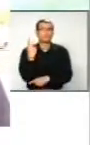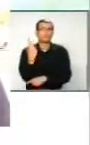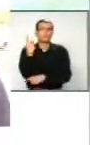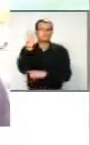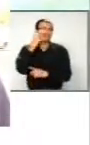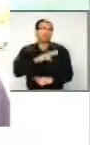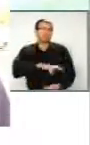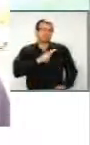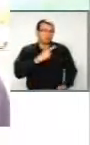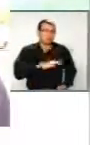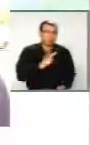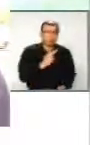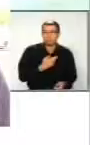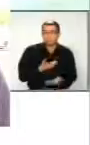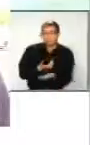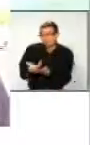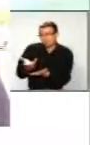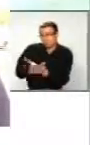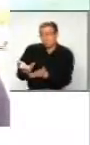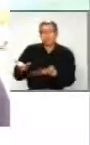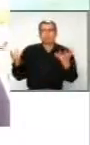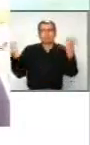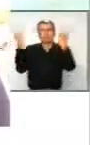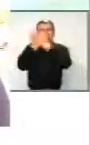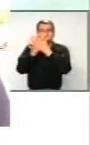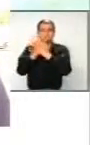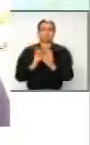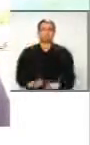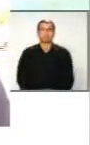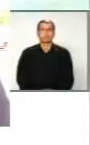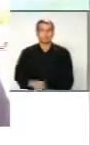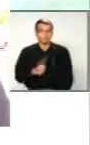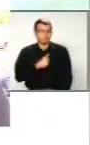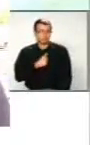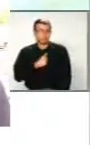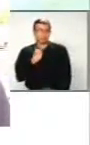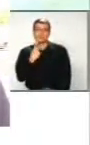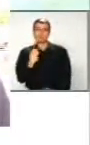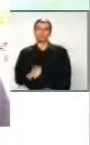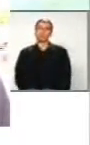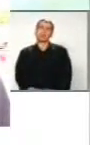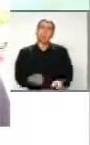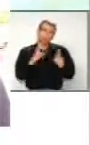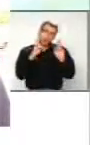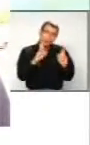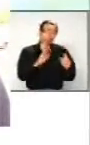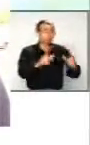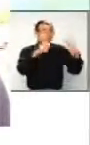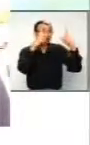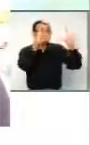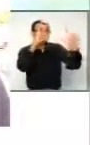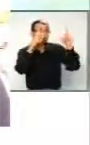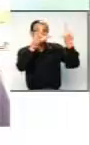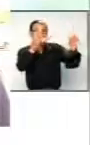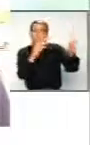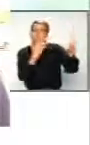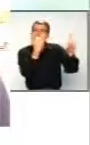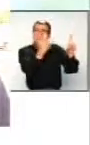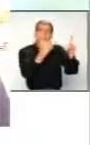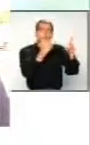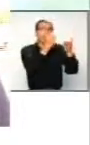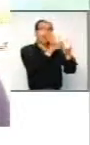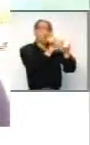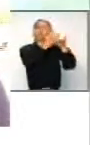religiosos han causado una confusión y hoy, repito, me duele decirlo, deberíamos utilizar la televisión o los medios de